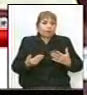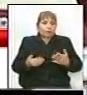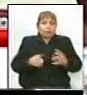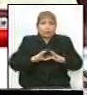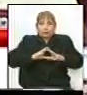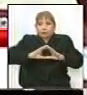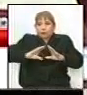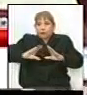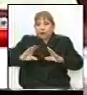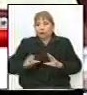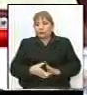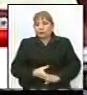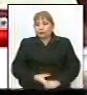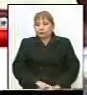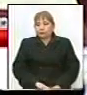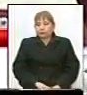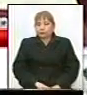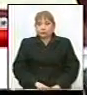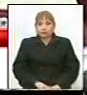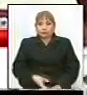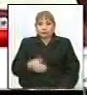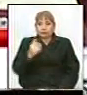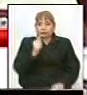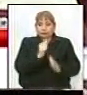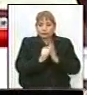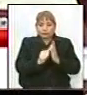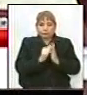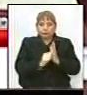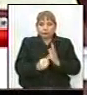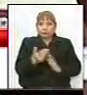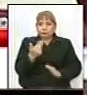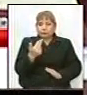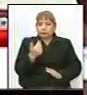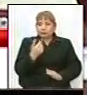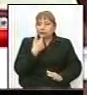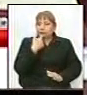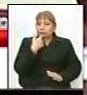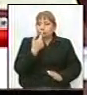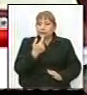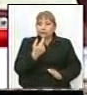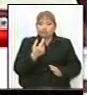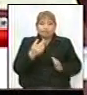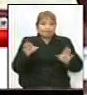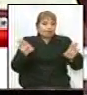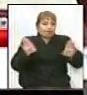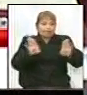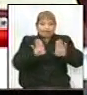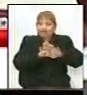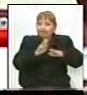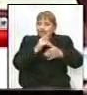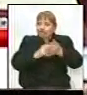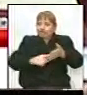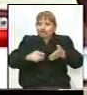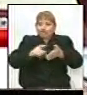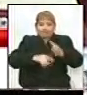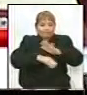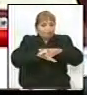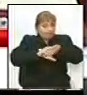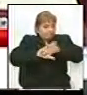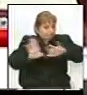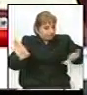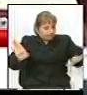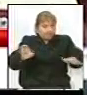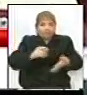organizaciones políticas. En el artículo 13, puntualmente nos habla de la cancelación de la inscripción de una